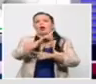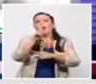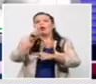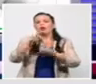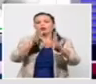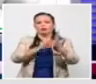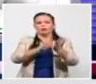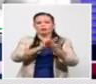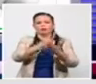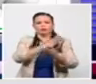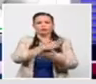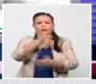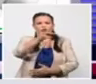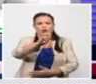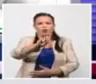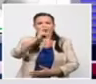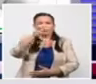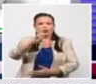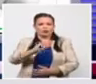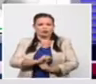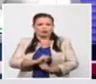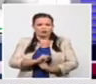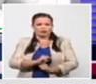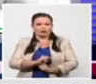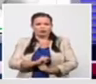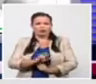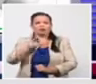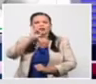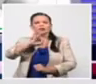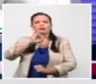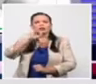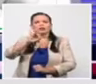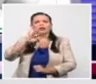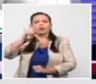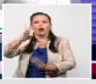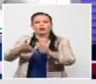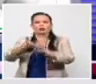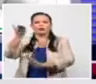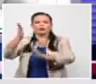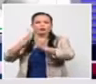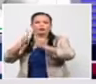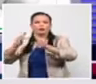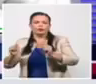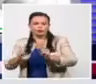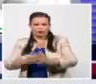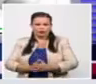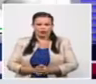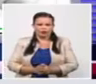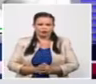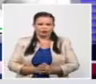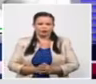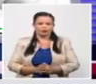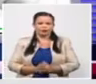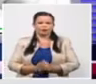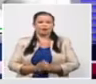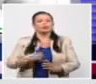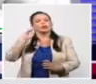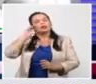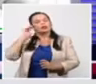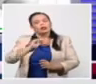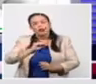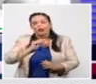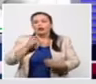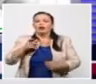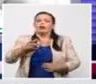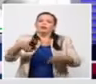2020. Fueron otorgadas 774 altas clínicas. A pesar de todo el esfuerzo del personal de la